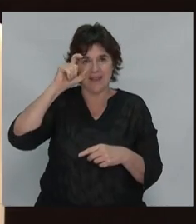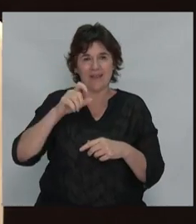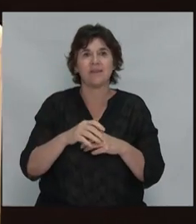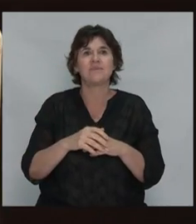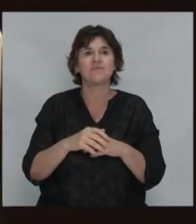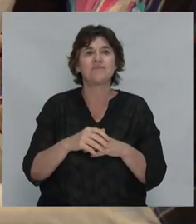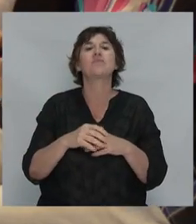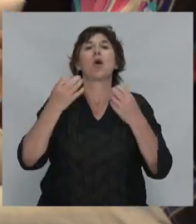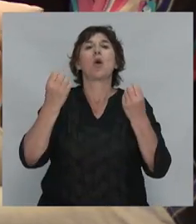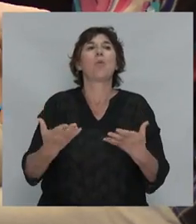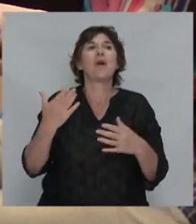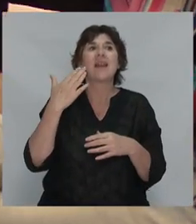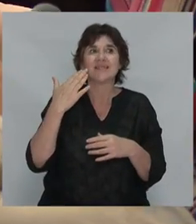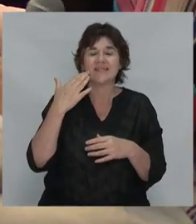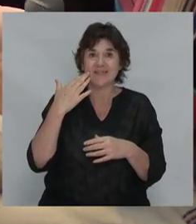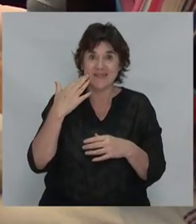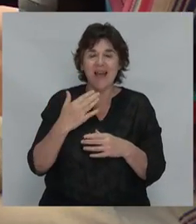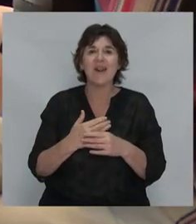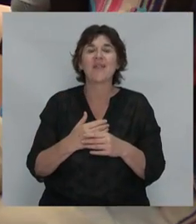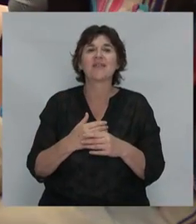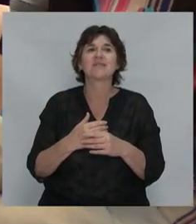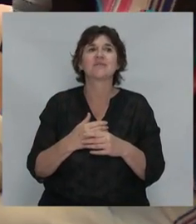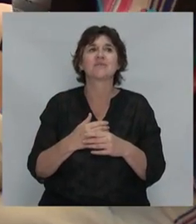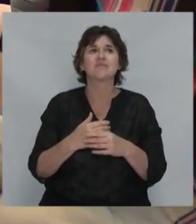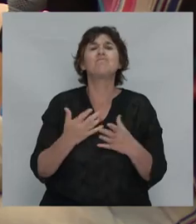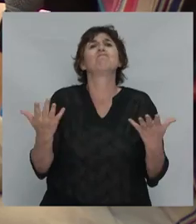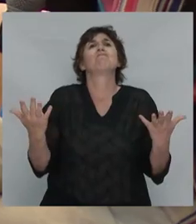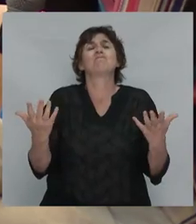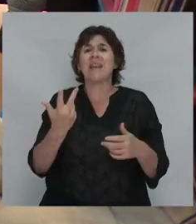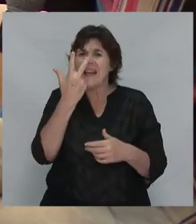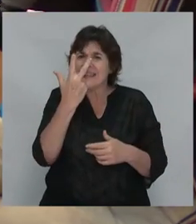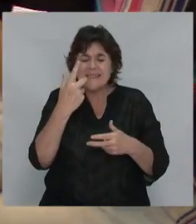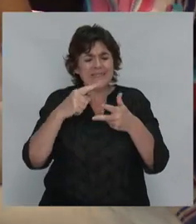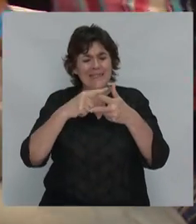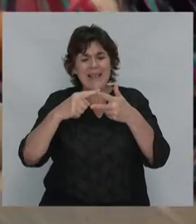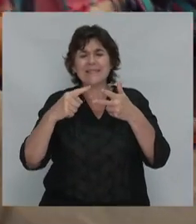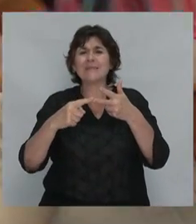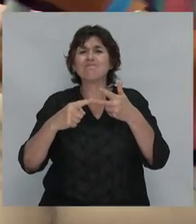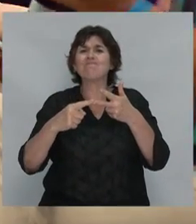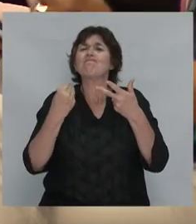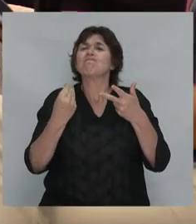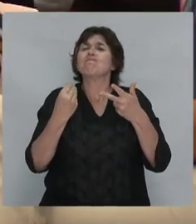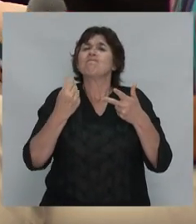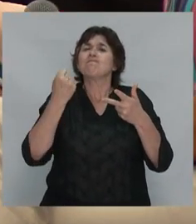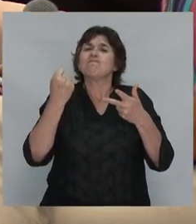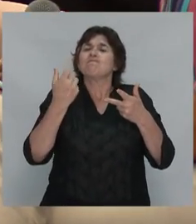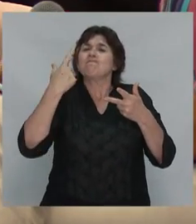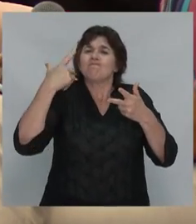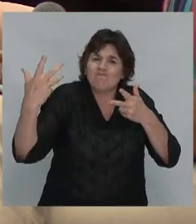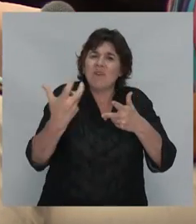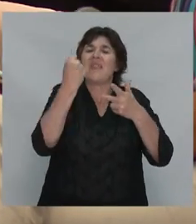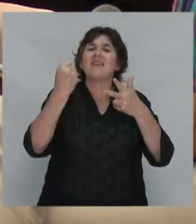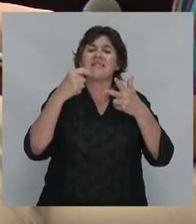bueno buenas tardes cuáles son los tres principales desafíos de la democracia hoy